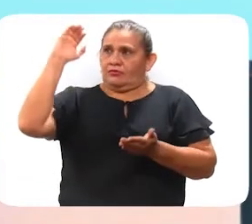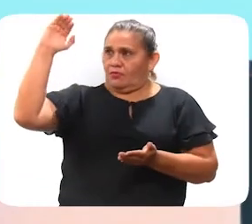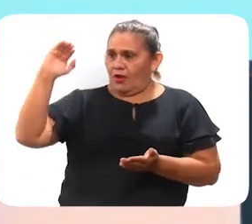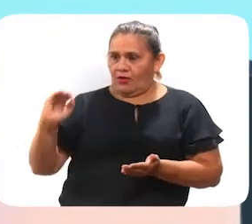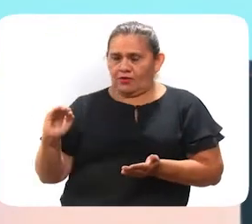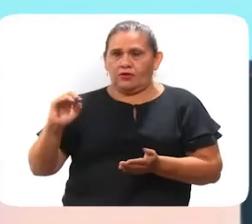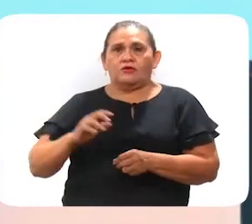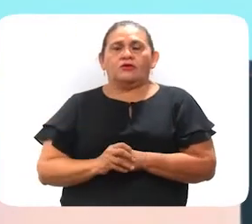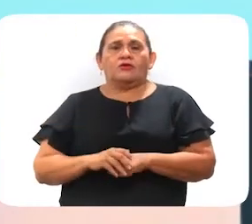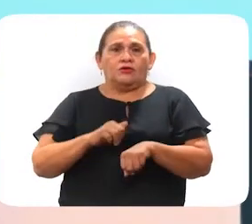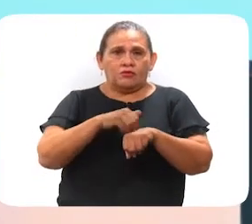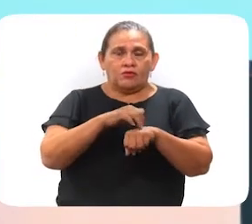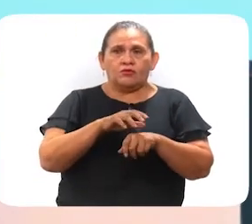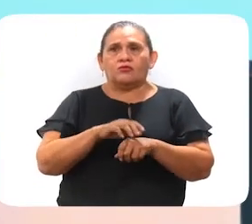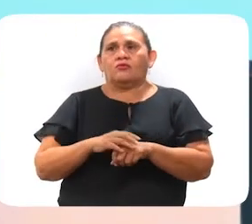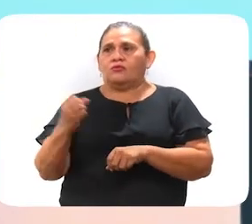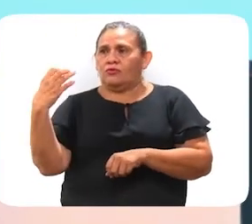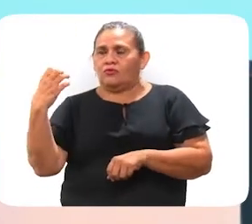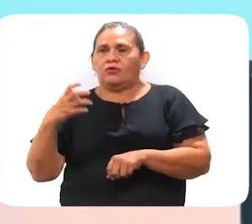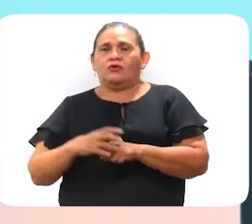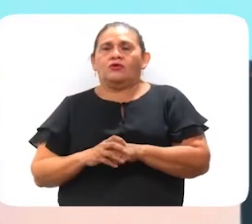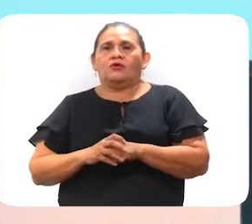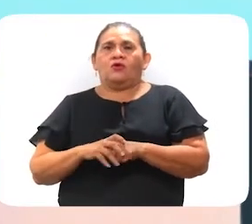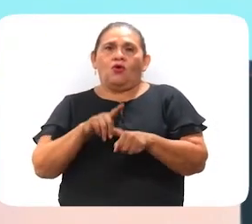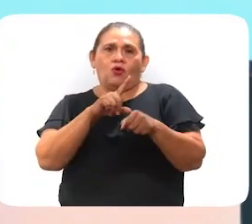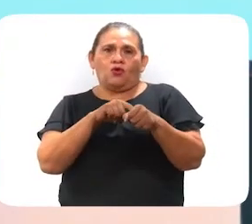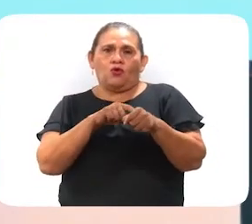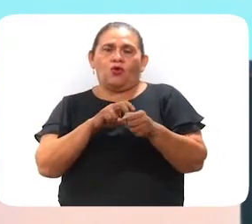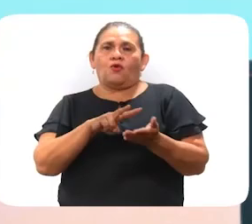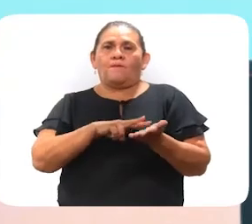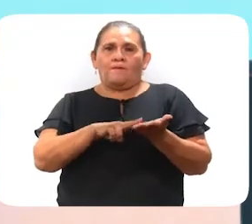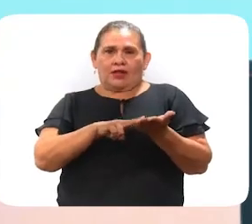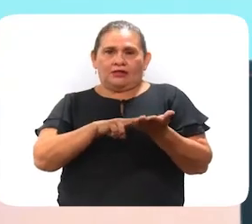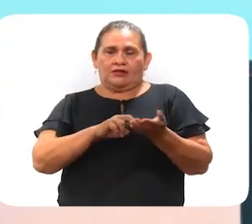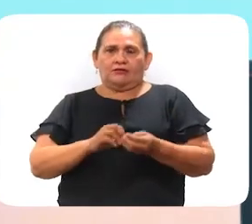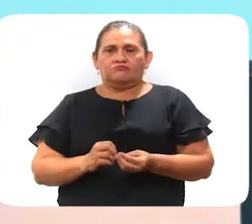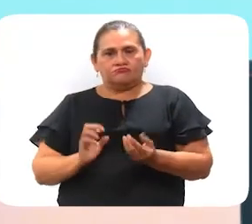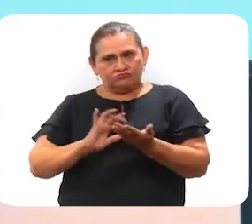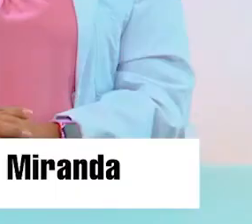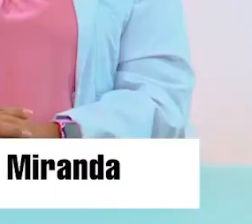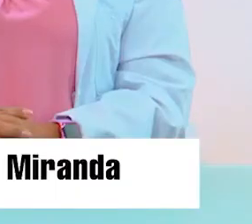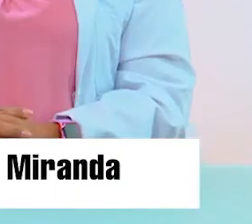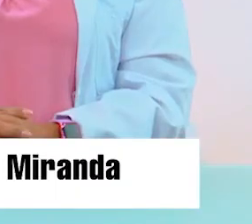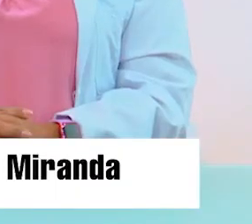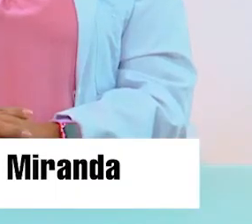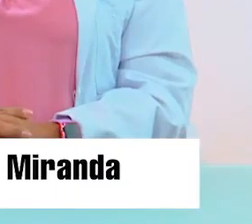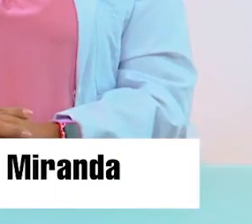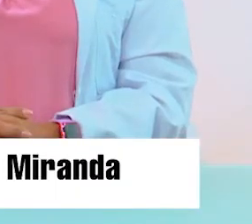Los indicadores semanales del semáforo estatal de salud marcan color verde. Muchas gracias.